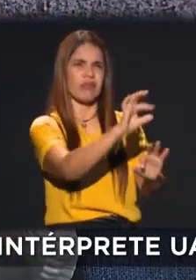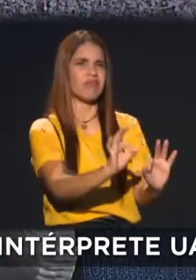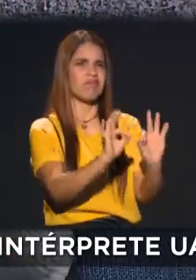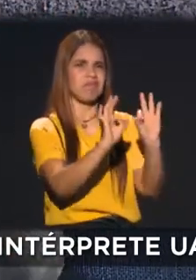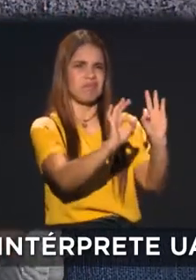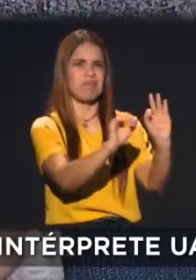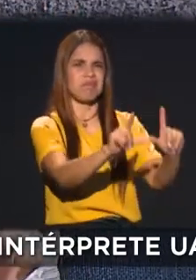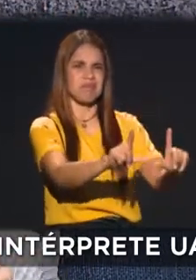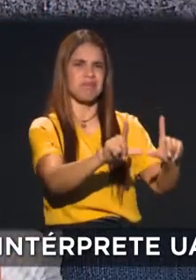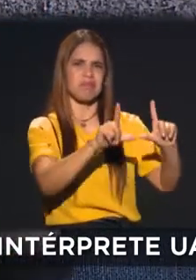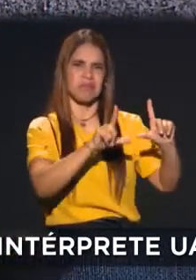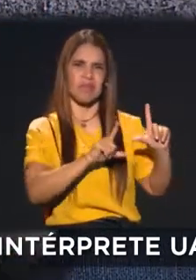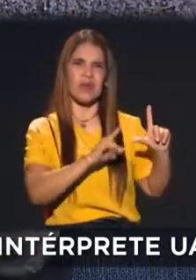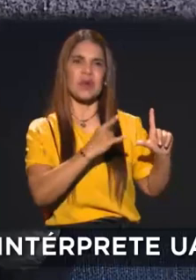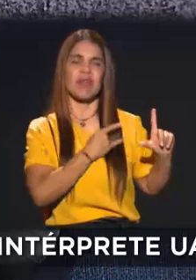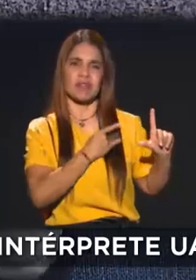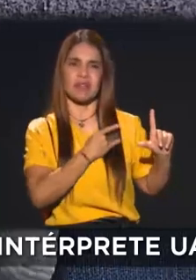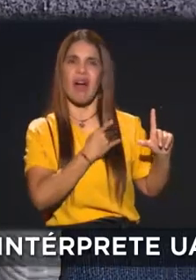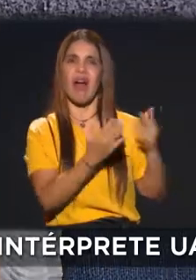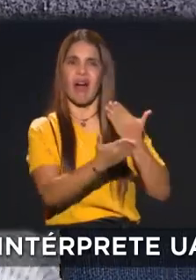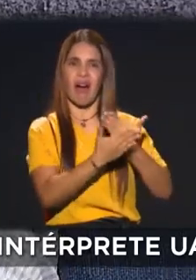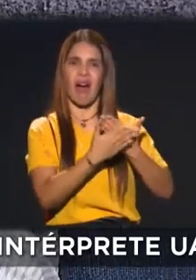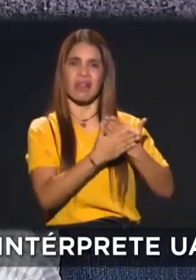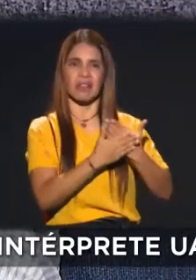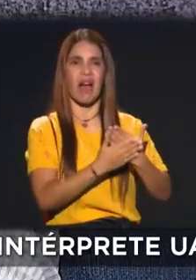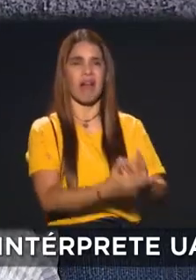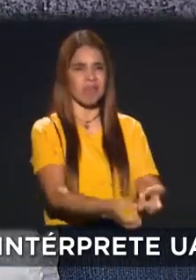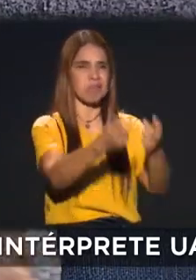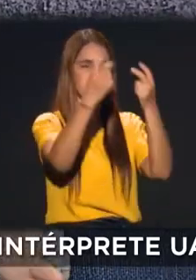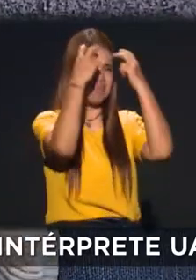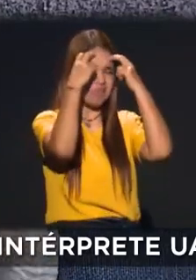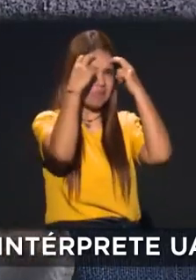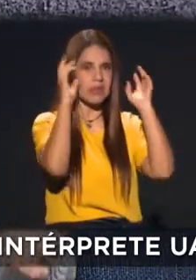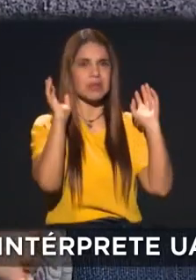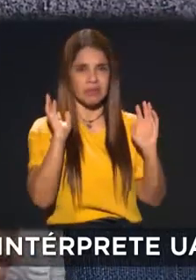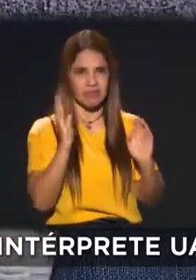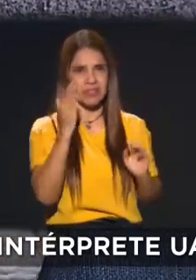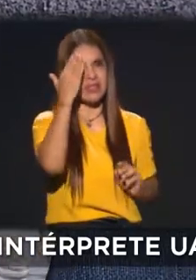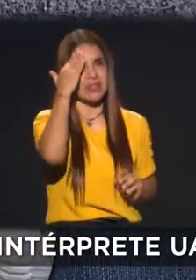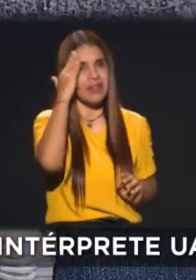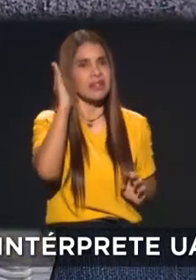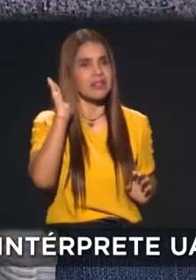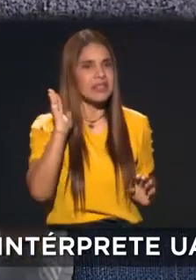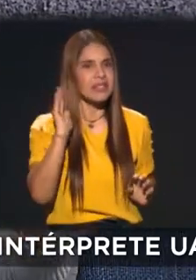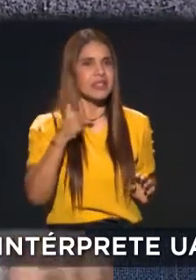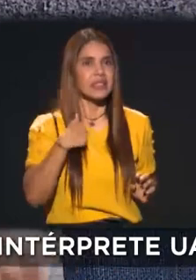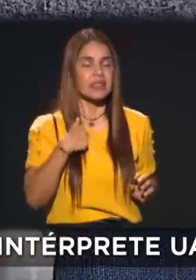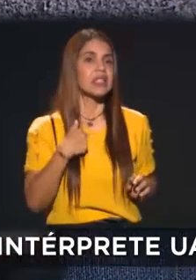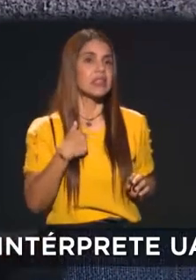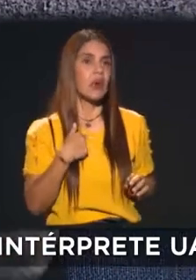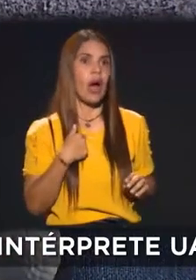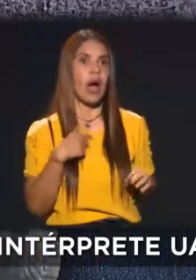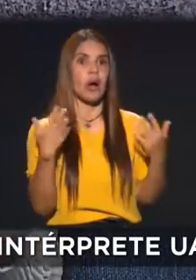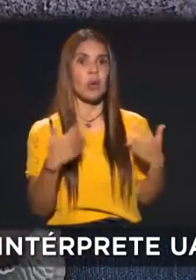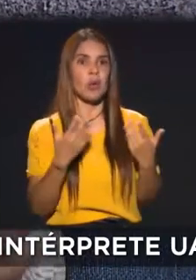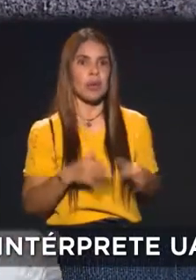estudios certificados en una universidad que dan fe de lo que esa persona sabe. Si esa persona no tuviera esos conocimientos, muy seguramente yo no le delegaría